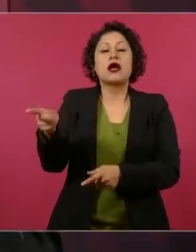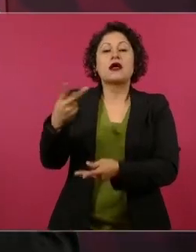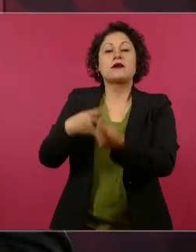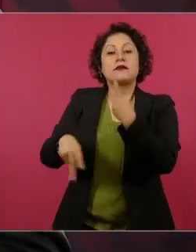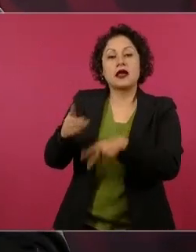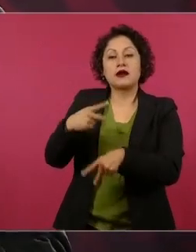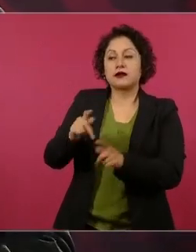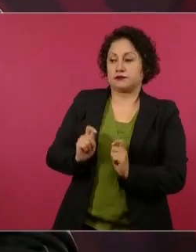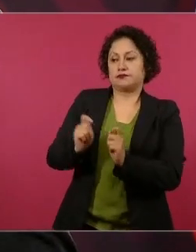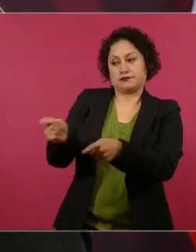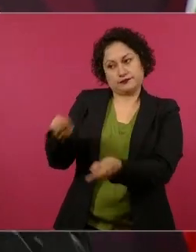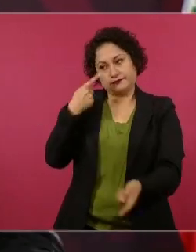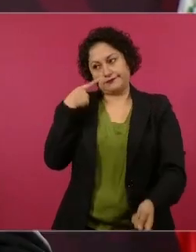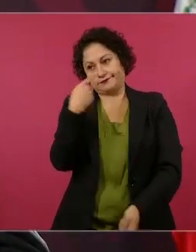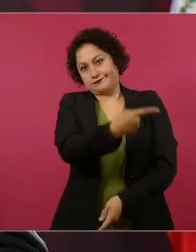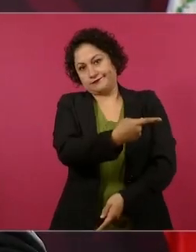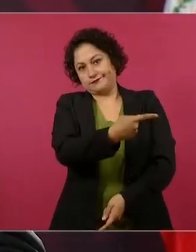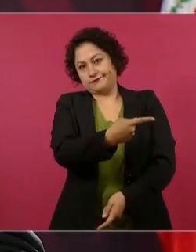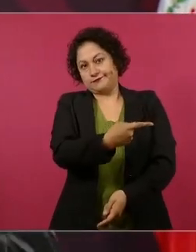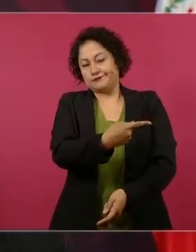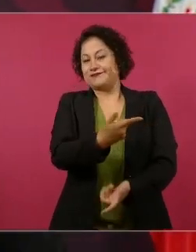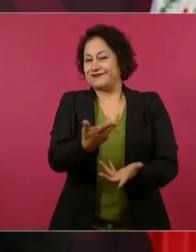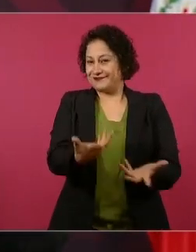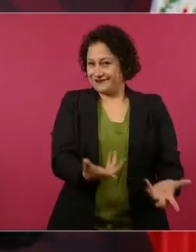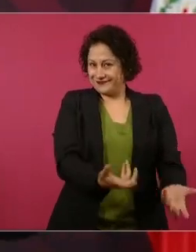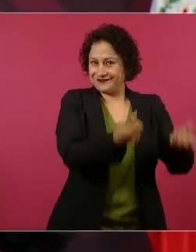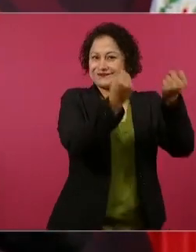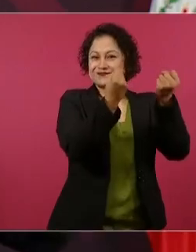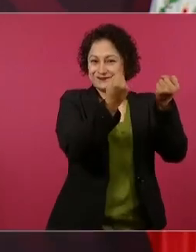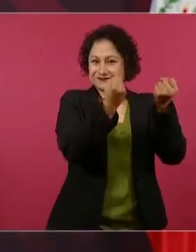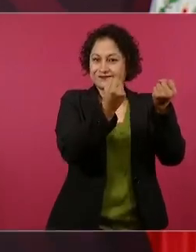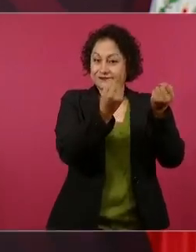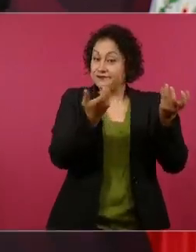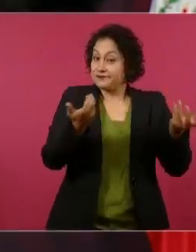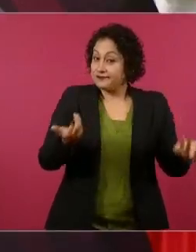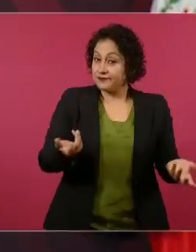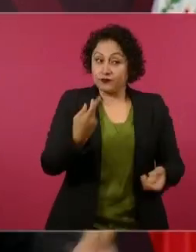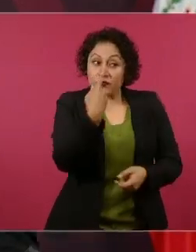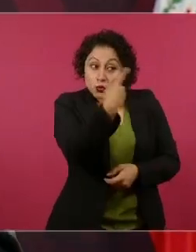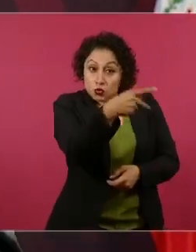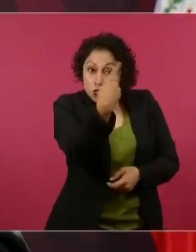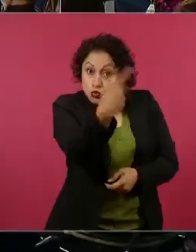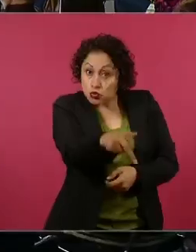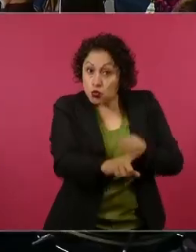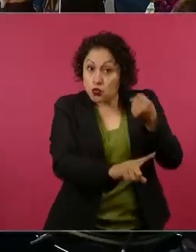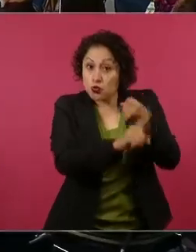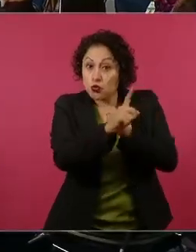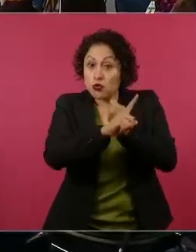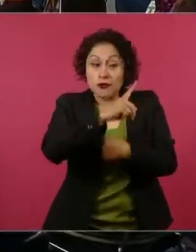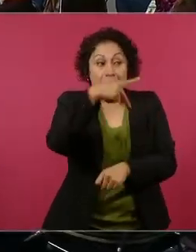convierte, repito, las deudas de banqueros y de empresarios en deuda de todos los mexicanos.